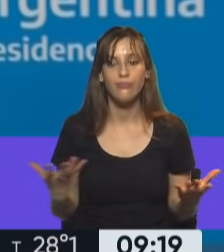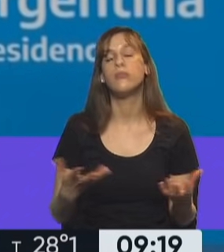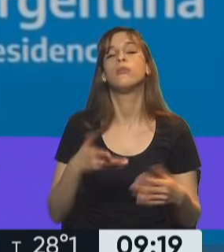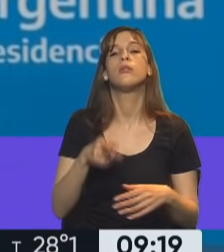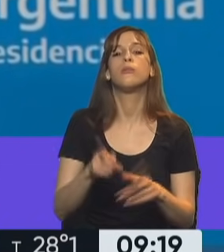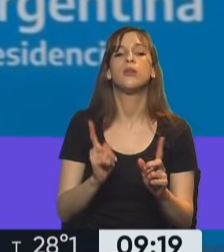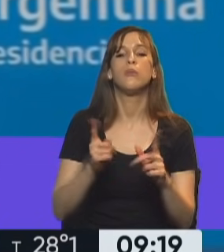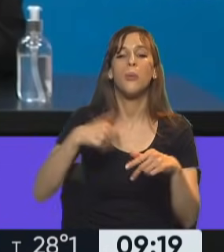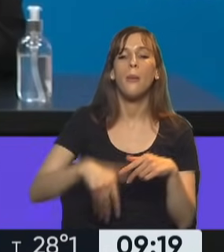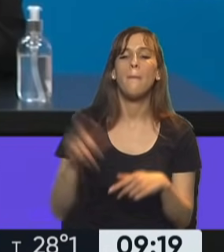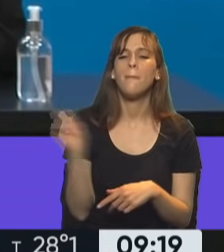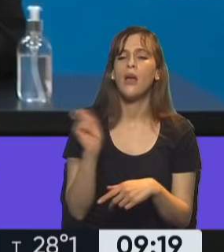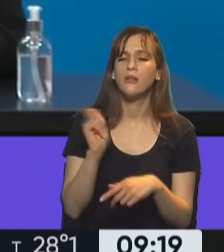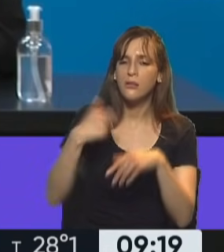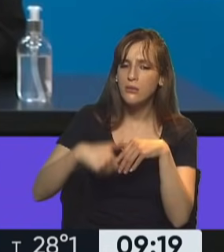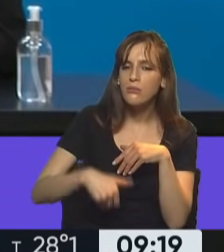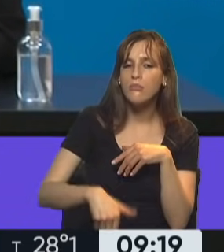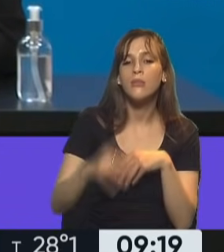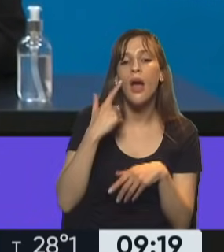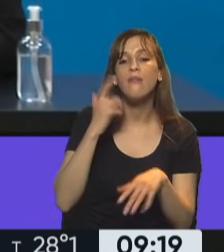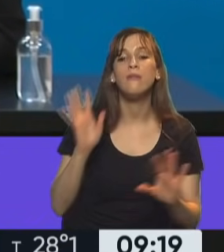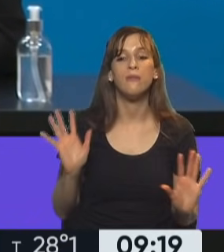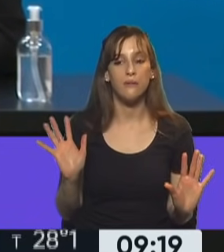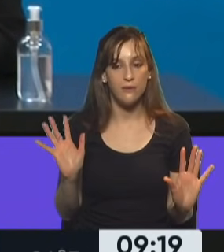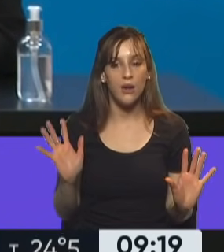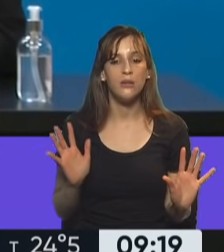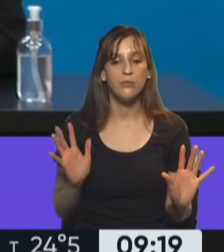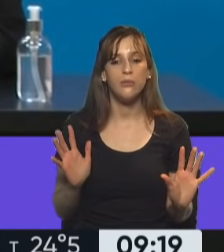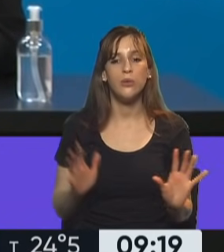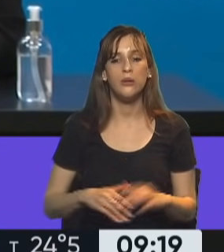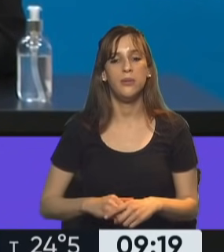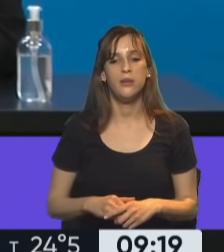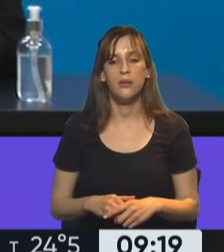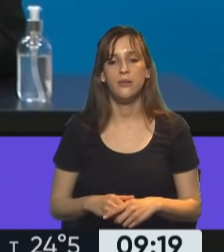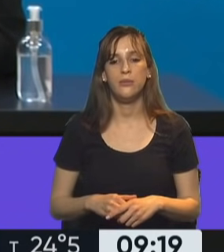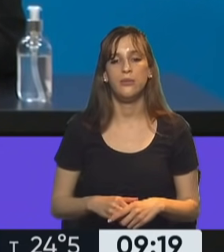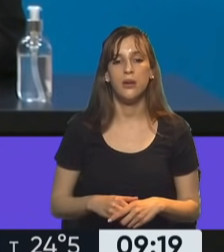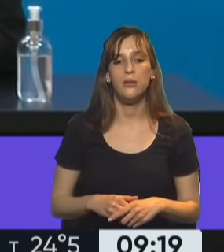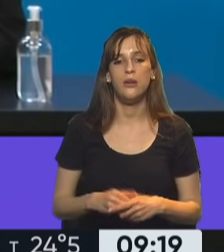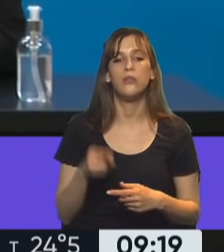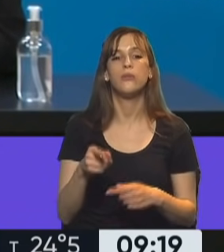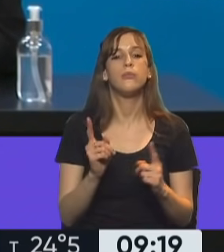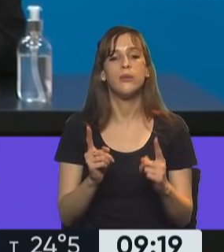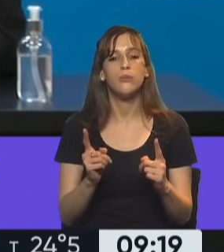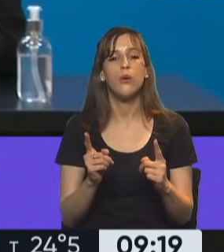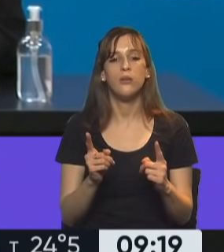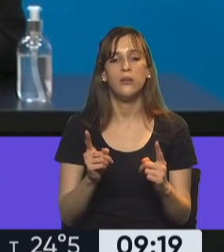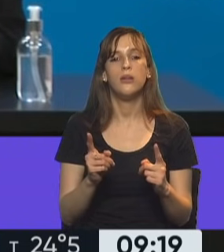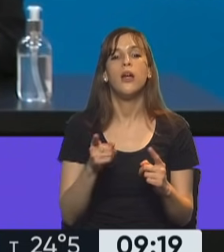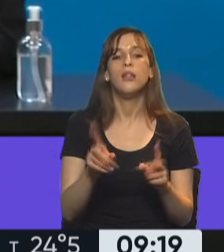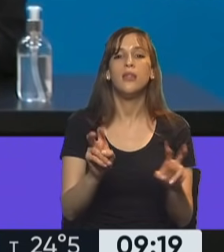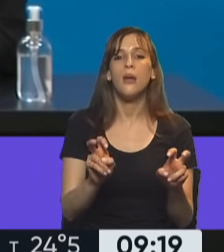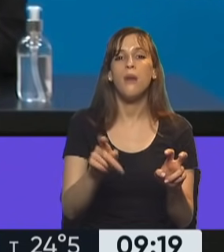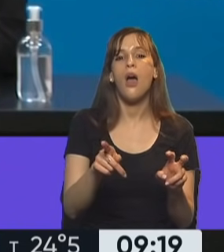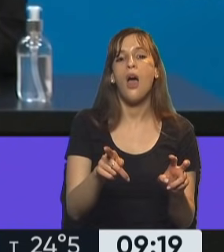seguramente en los próximos meses empezar a contar los resultados de un plan que para nosotros es muy ambicioso, que tenemos una expectativa enorme puesta